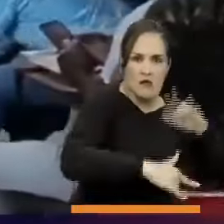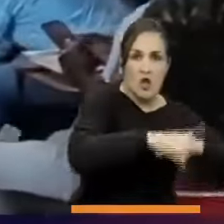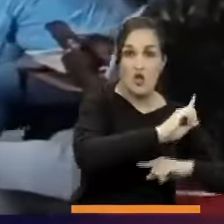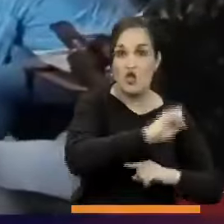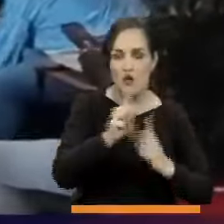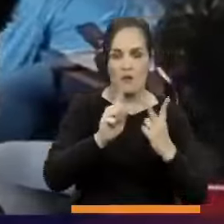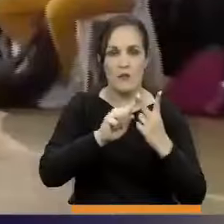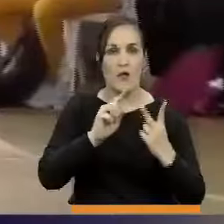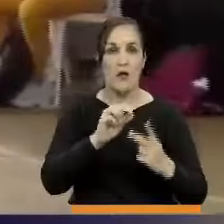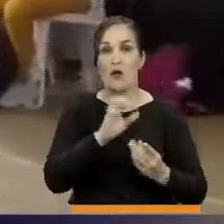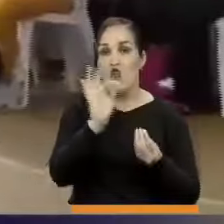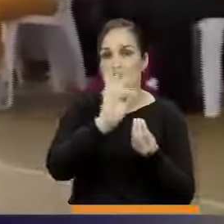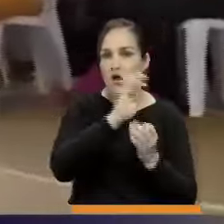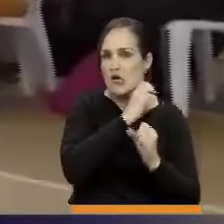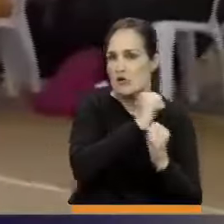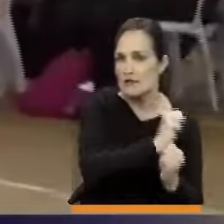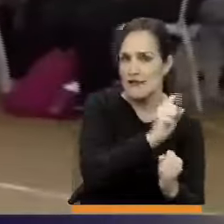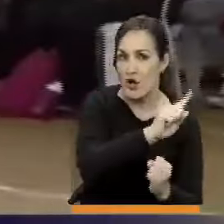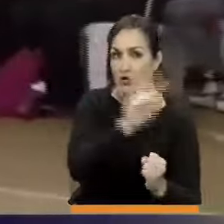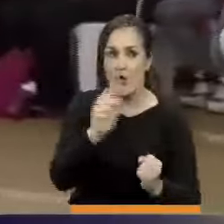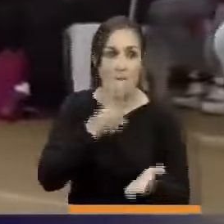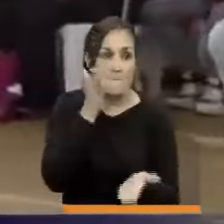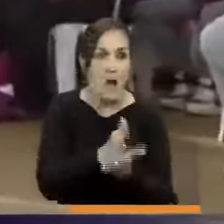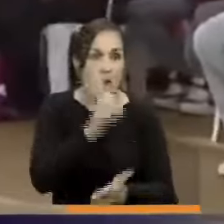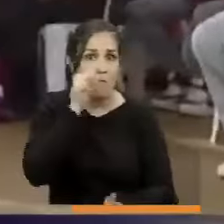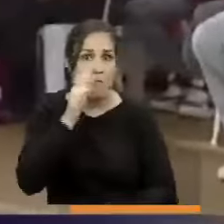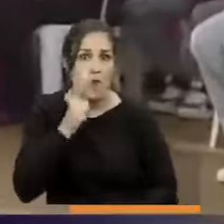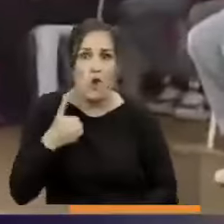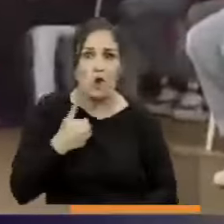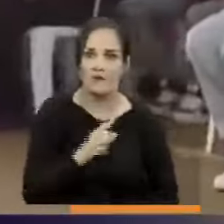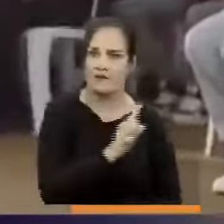del embarazo no deseado, multiplicar los valores e integridad y la moral en los jóvenes.